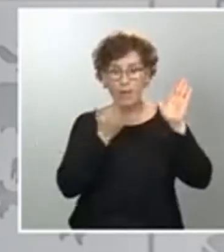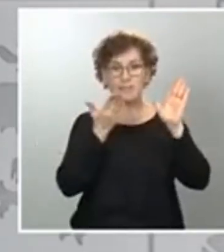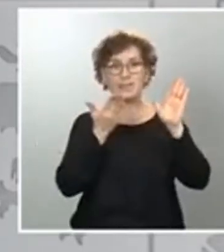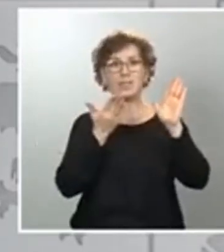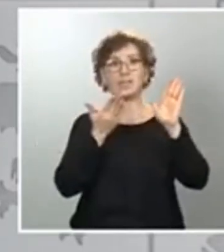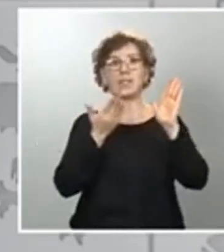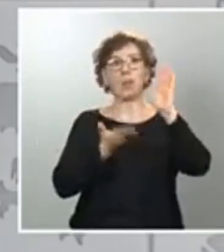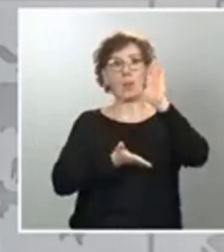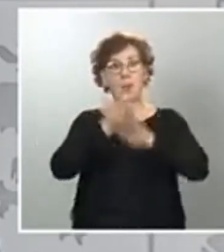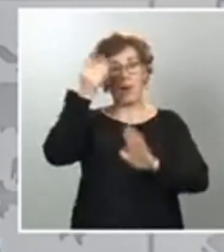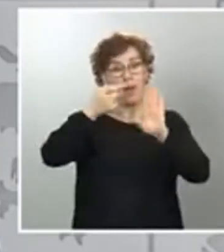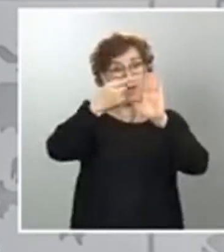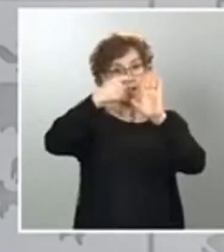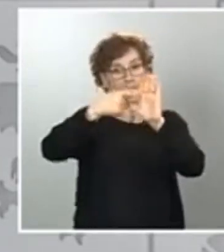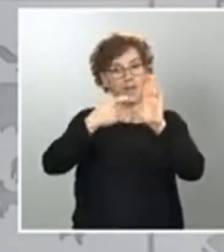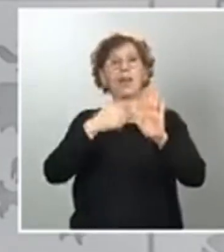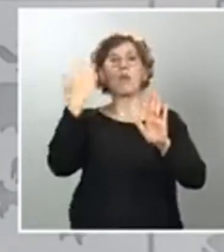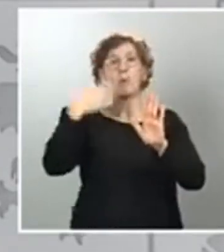ser territorializada.